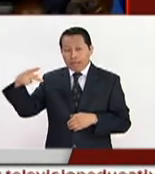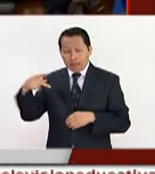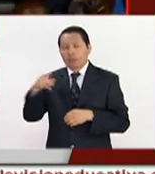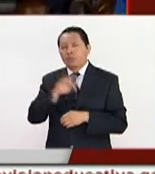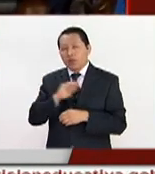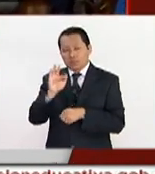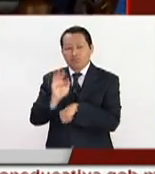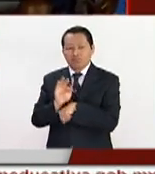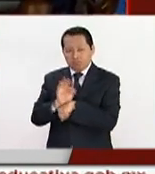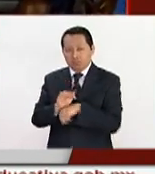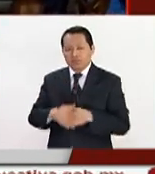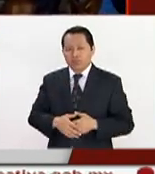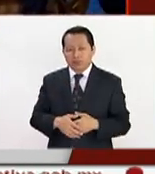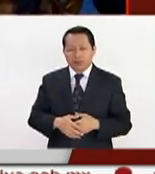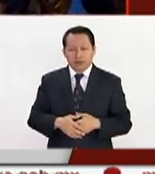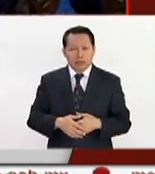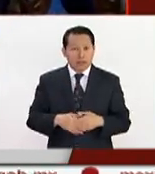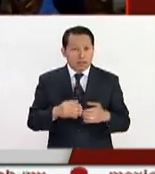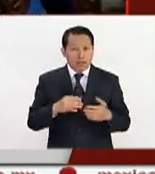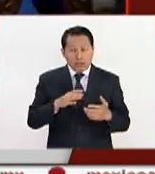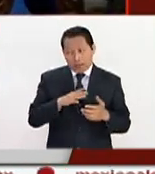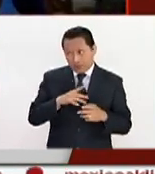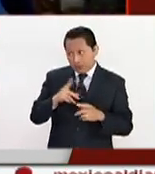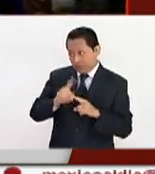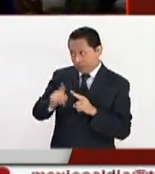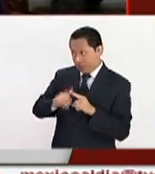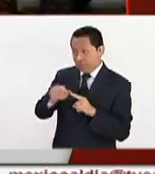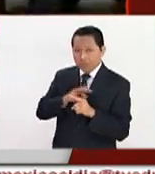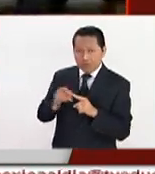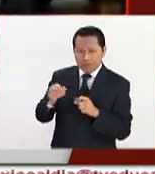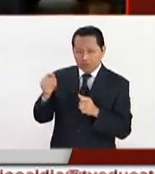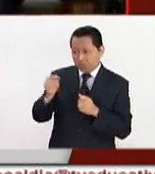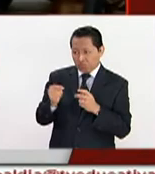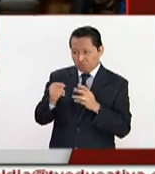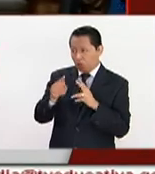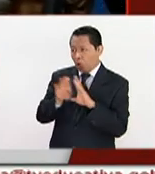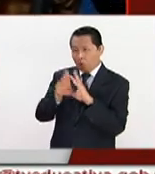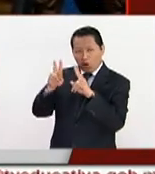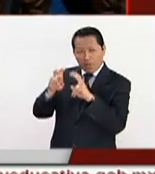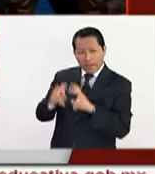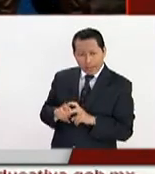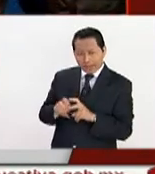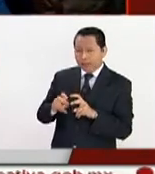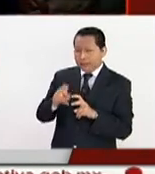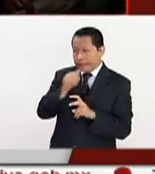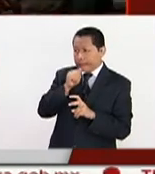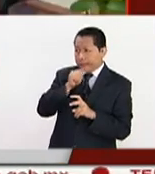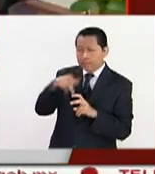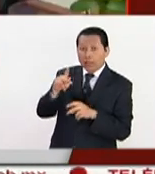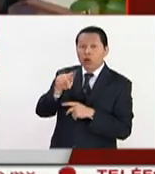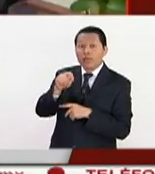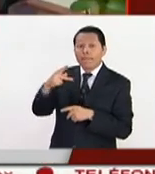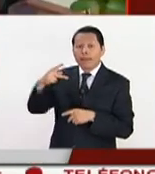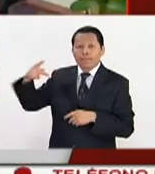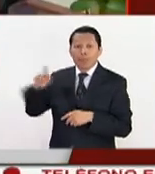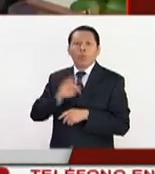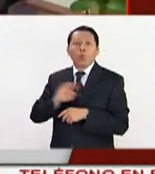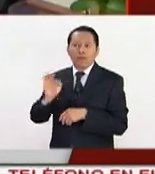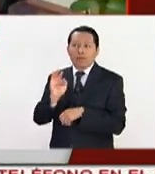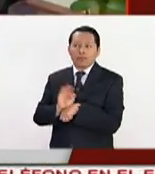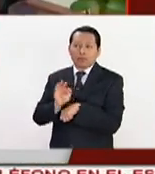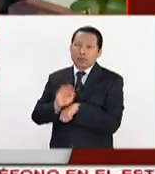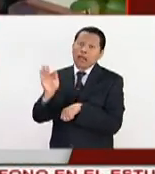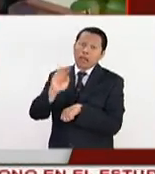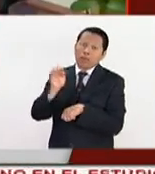ver que se están poniendo los pilares al respecto, ¿no? Digo, sin haber concretado aún nada, pero el TPP puede agarrar un nuevo aire ya sin Estados